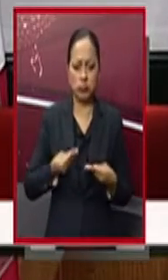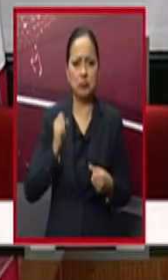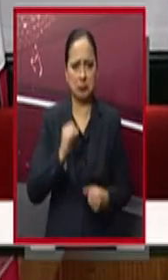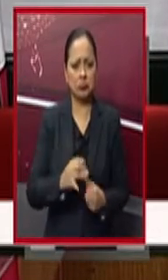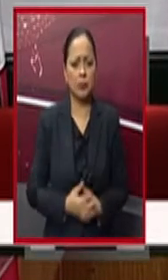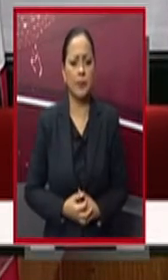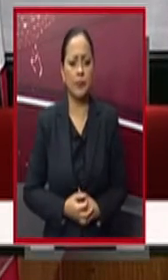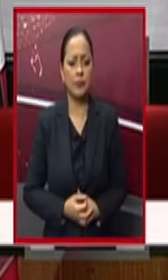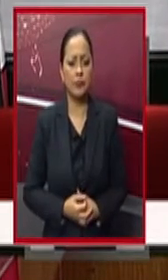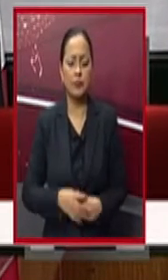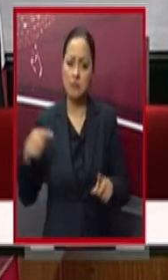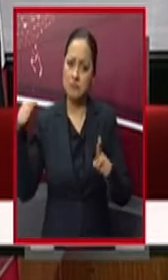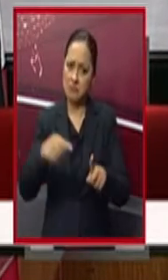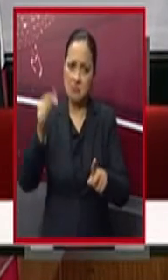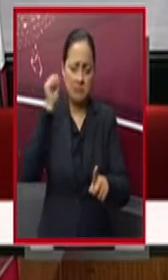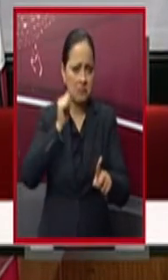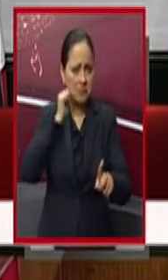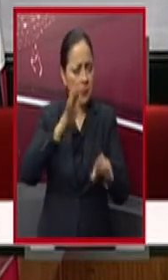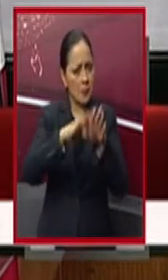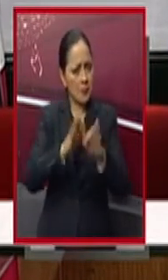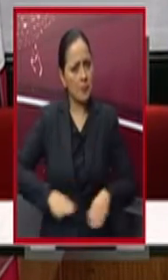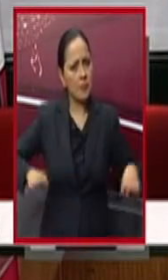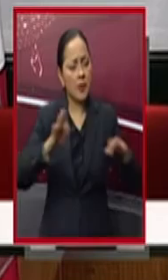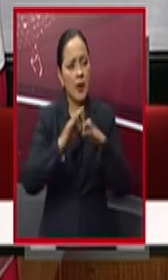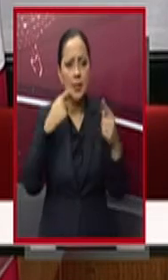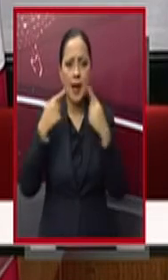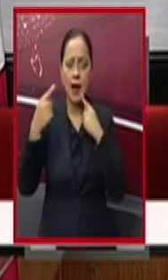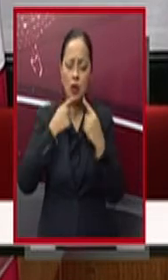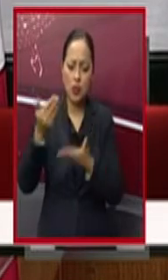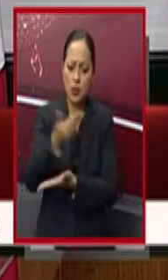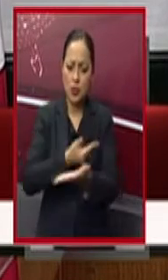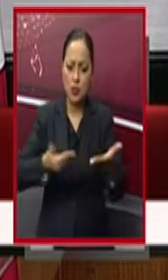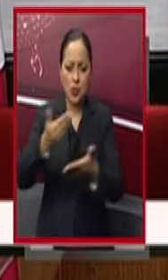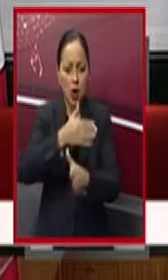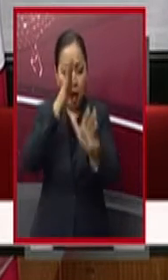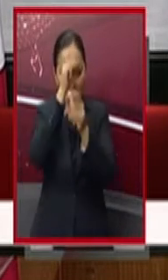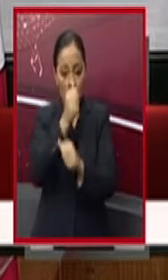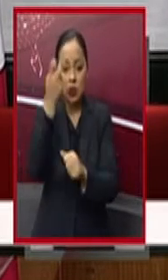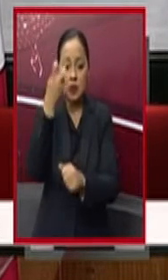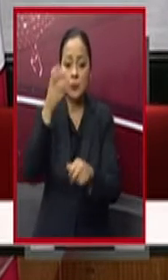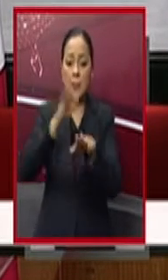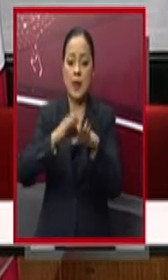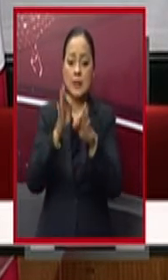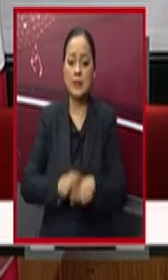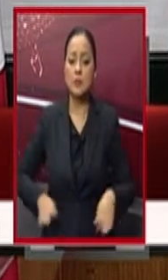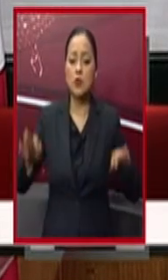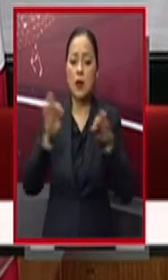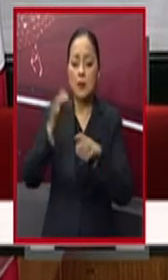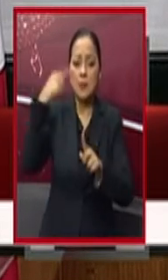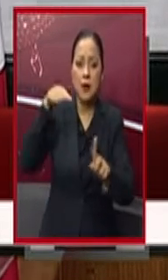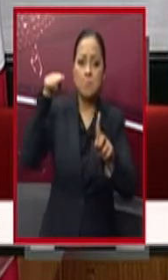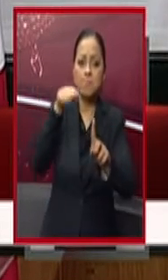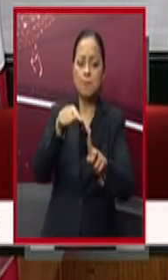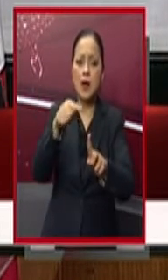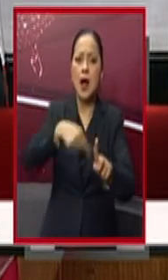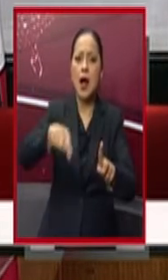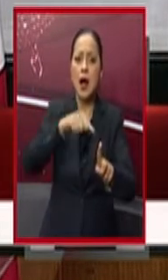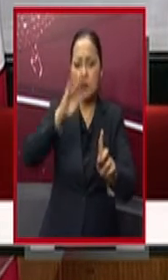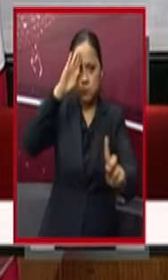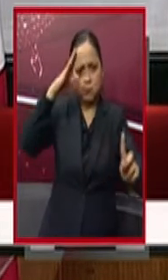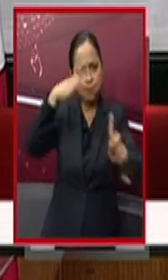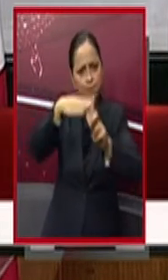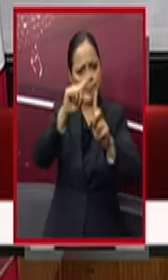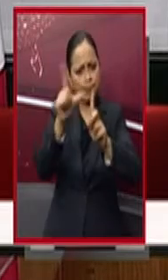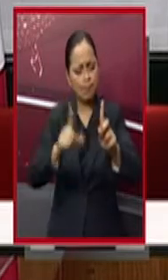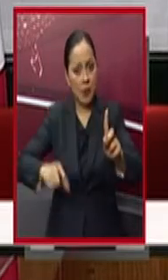Afianzando la vía del diálogo y el acuerdo, como medio para seguir construyendo un país en el que los objetivos nacionales